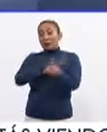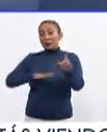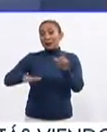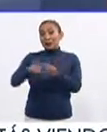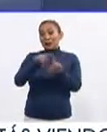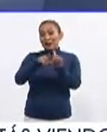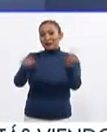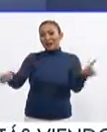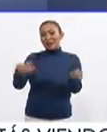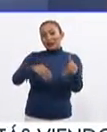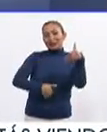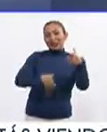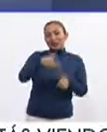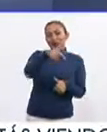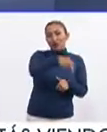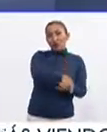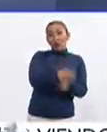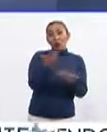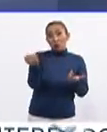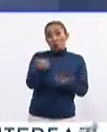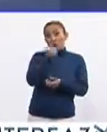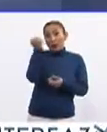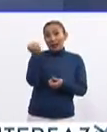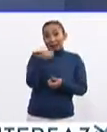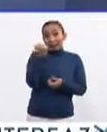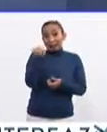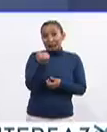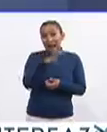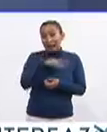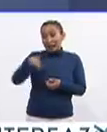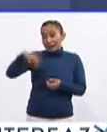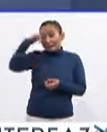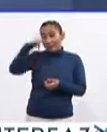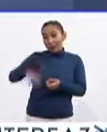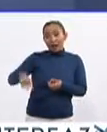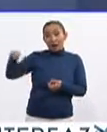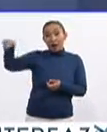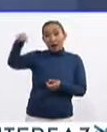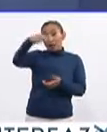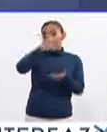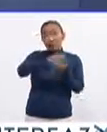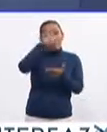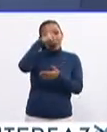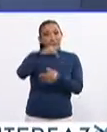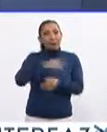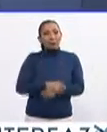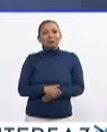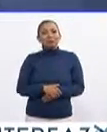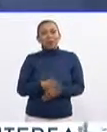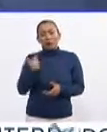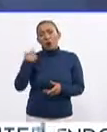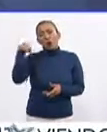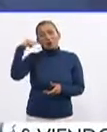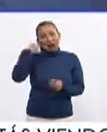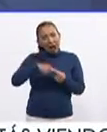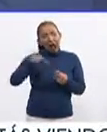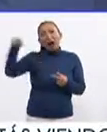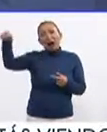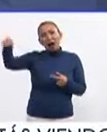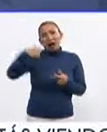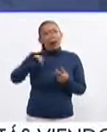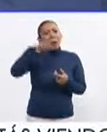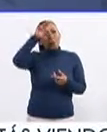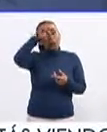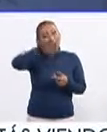ambiente muy distinto el del teatro, así que por fortuna en México, en la Ciudad de México en especial, pero también en Guadalajara,